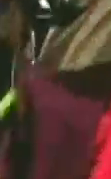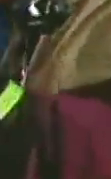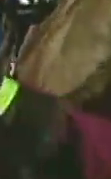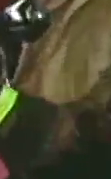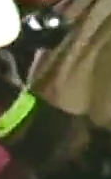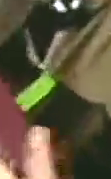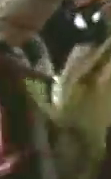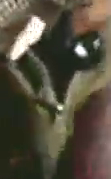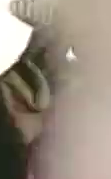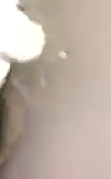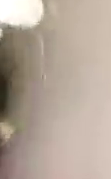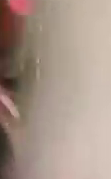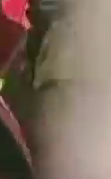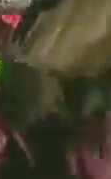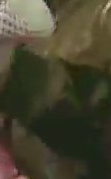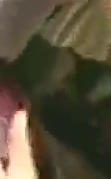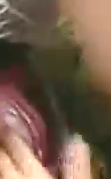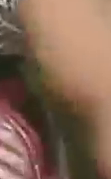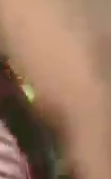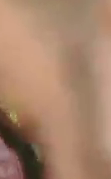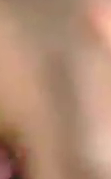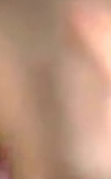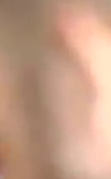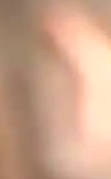le machorro